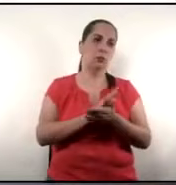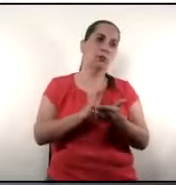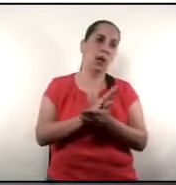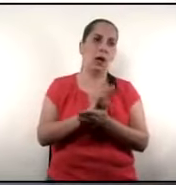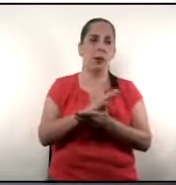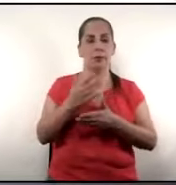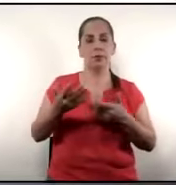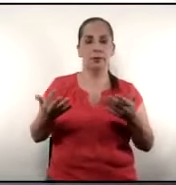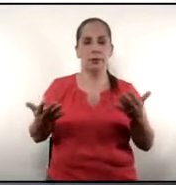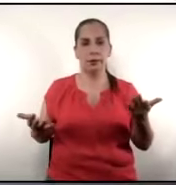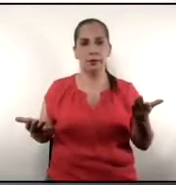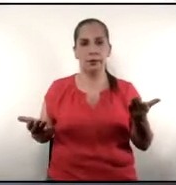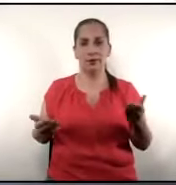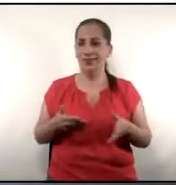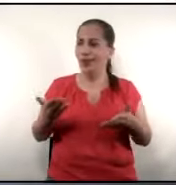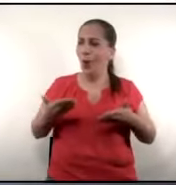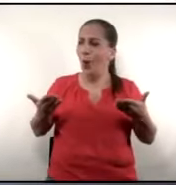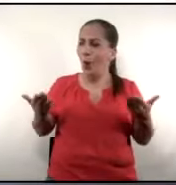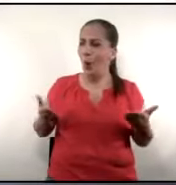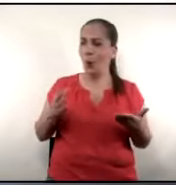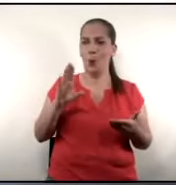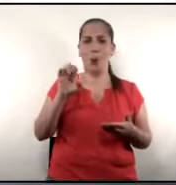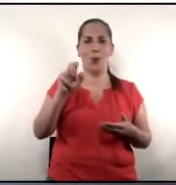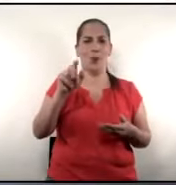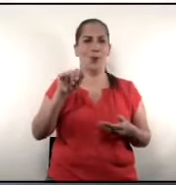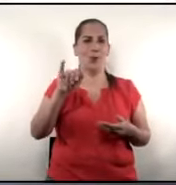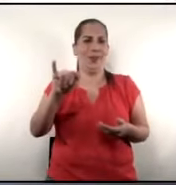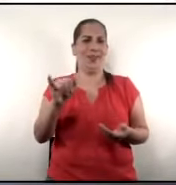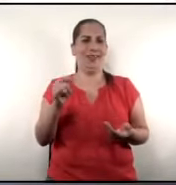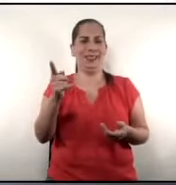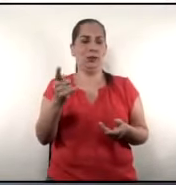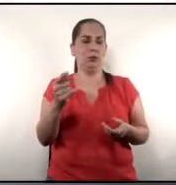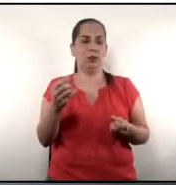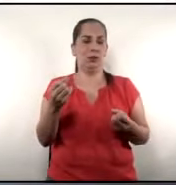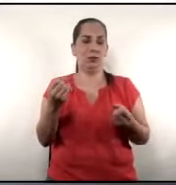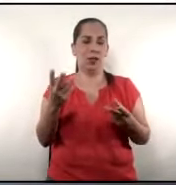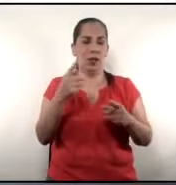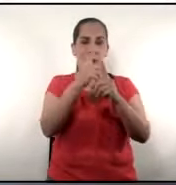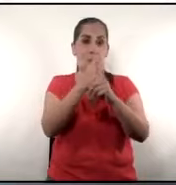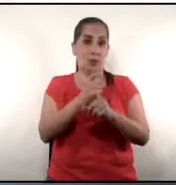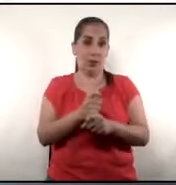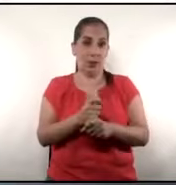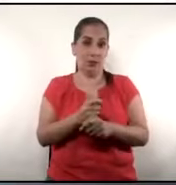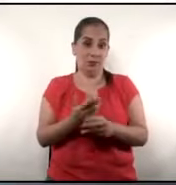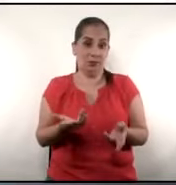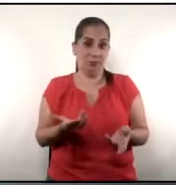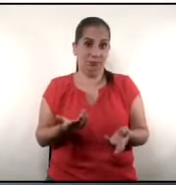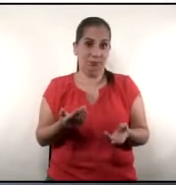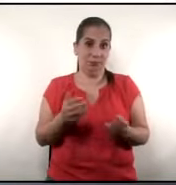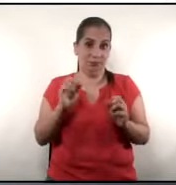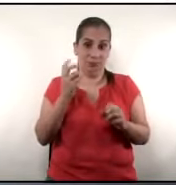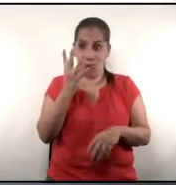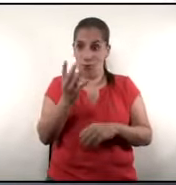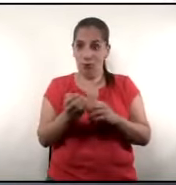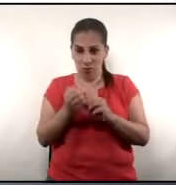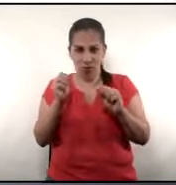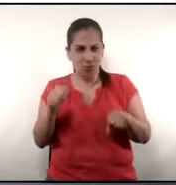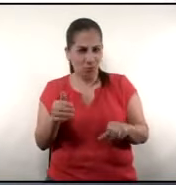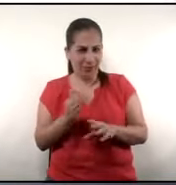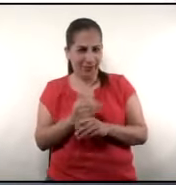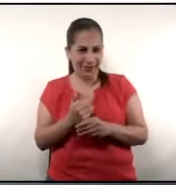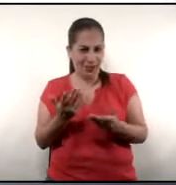es algo, esa maraña es tan complicada que a ver, ¿en 4 años se puede? ¿Se logra? ¿Cuál es el